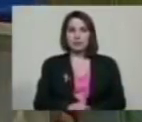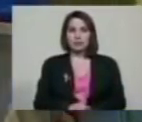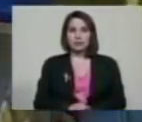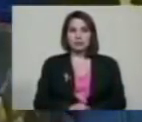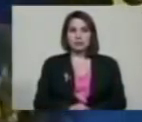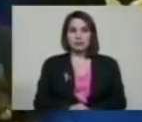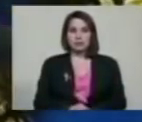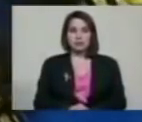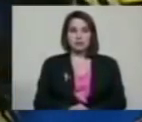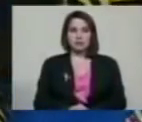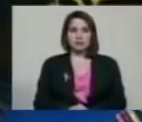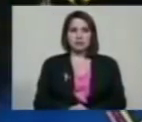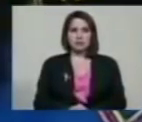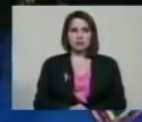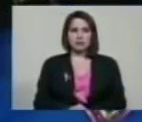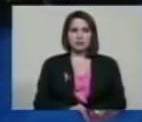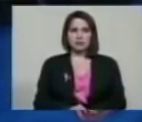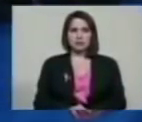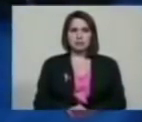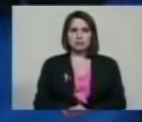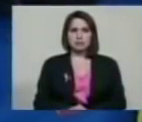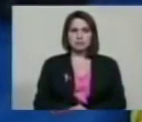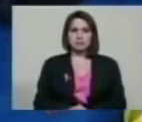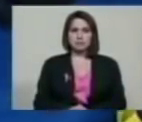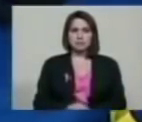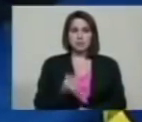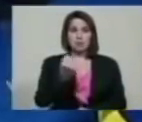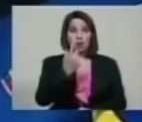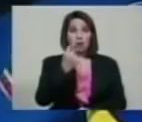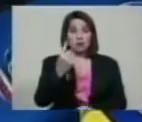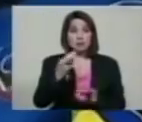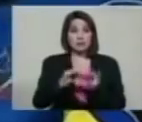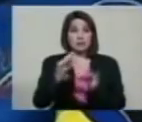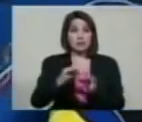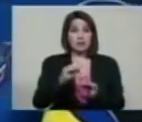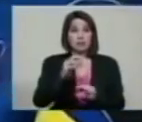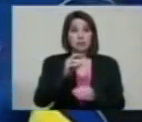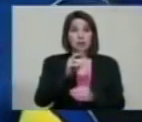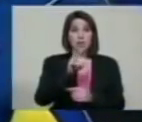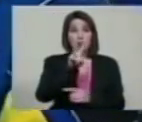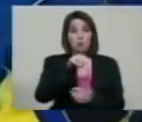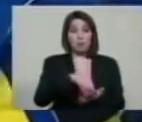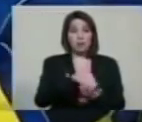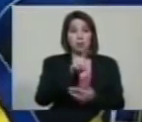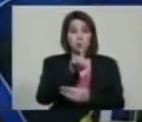Tú naciste el 11 de septiembre del 2001. Tú naciste el